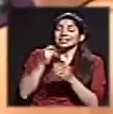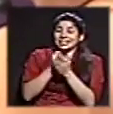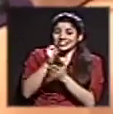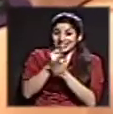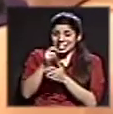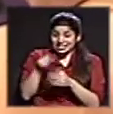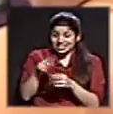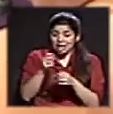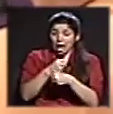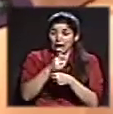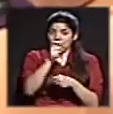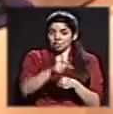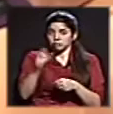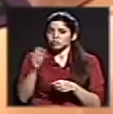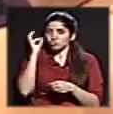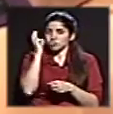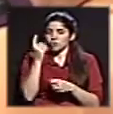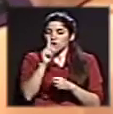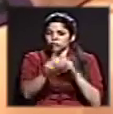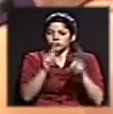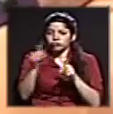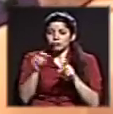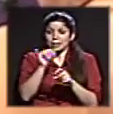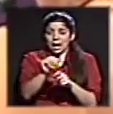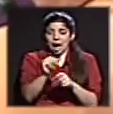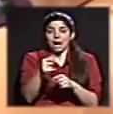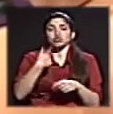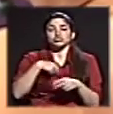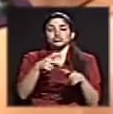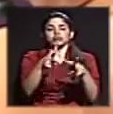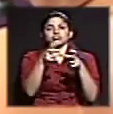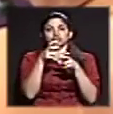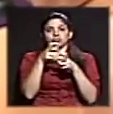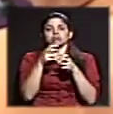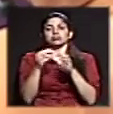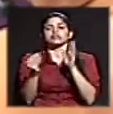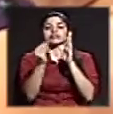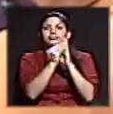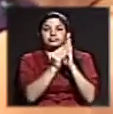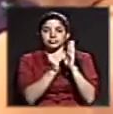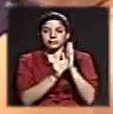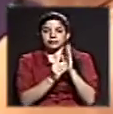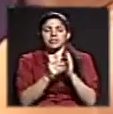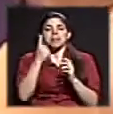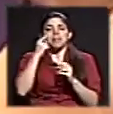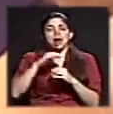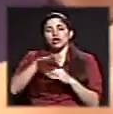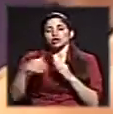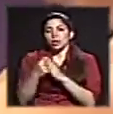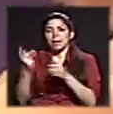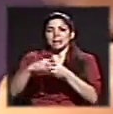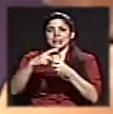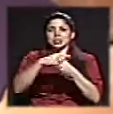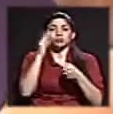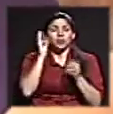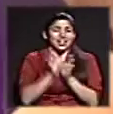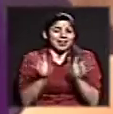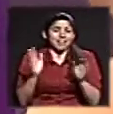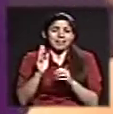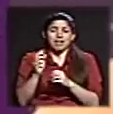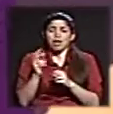a estas mujeres y efectivamente de ahí podemos trasladarlo a toda la participación de mujeres en